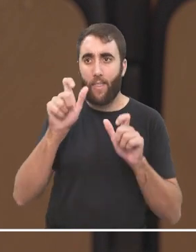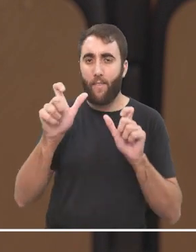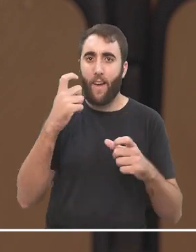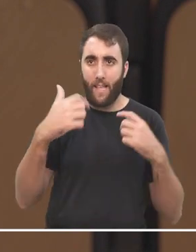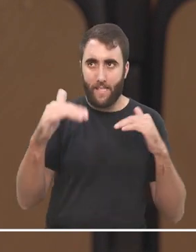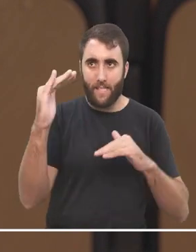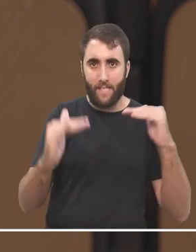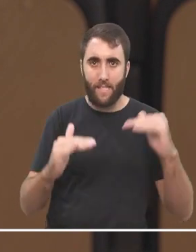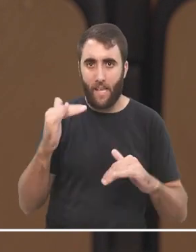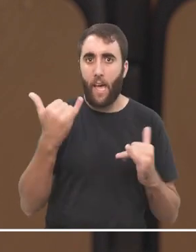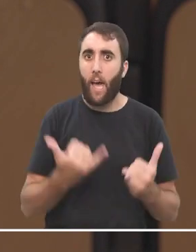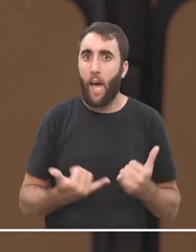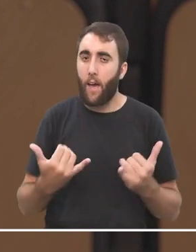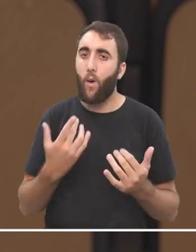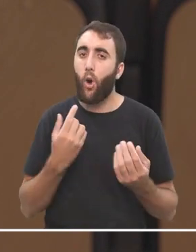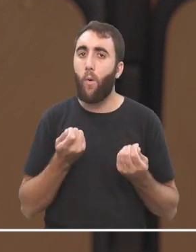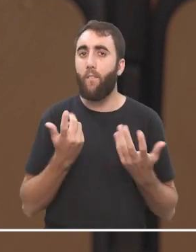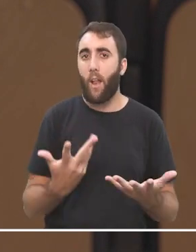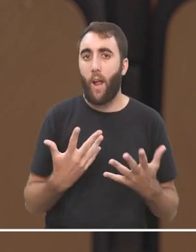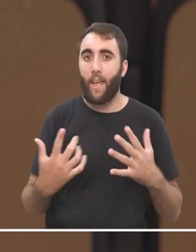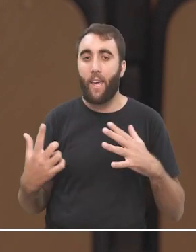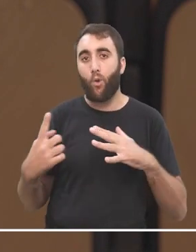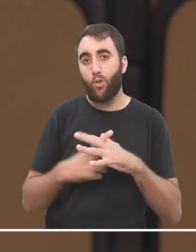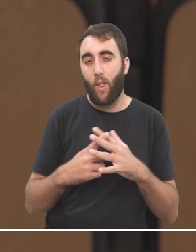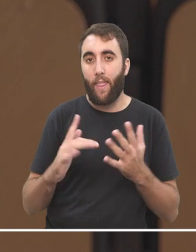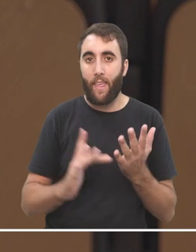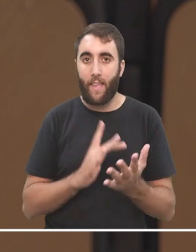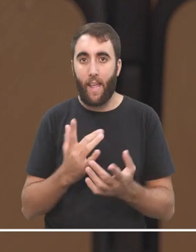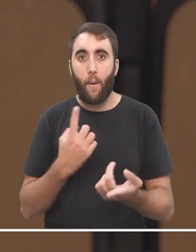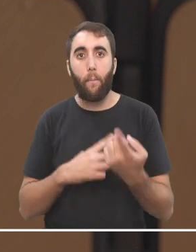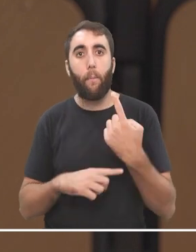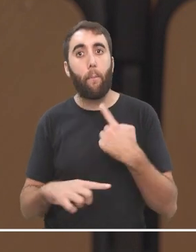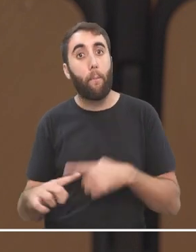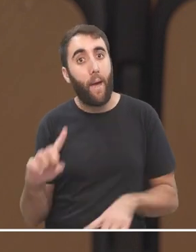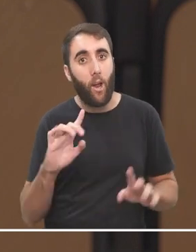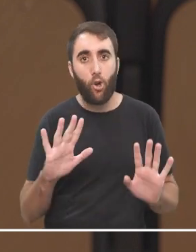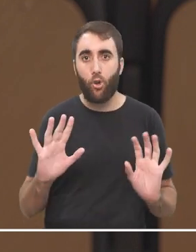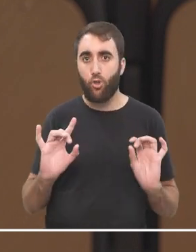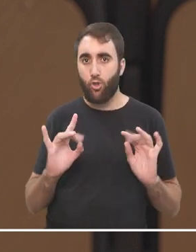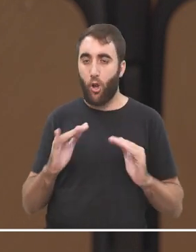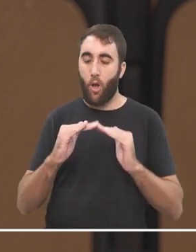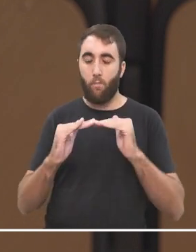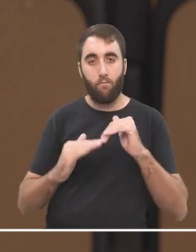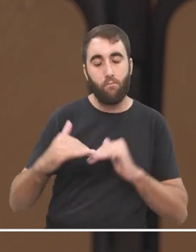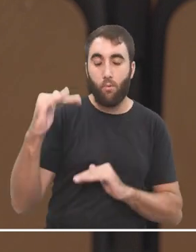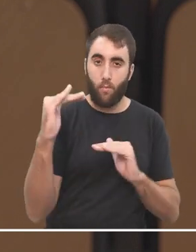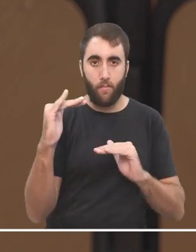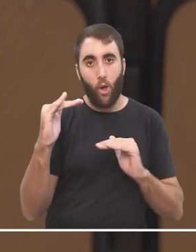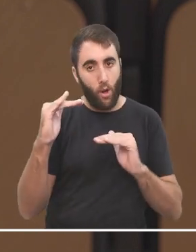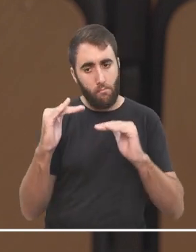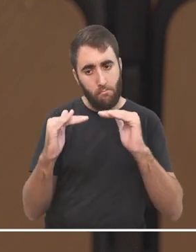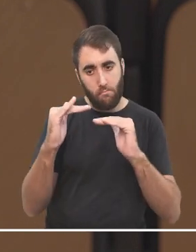hora de valorar la inclusión digital, pero que no son mucho más grandes que las